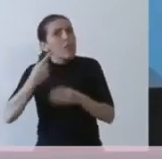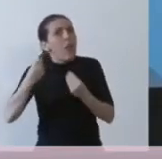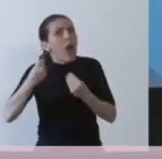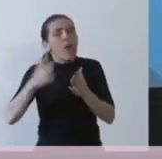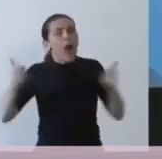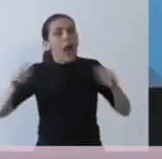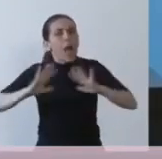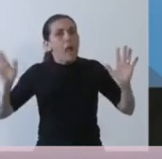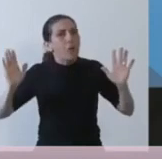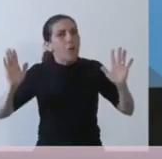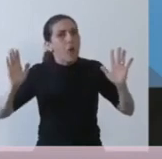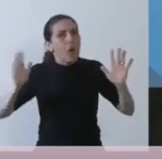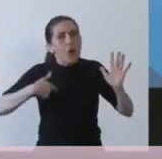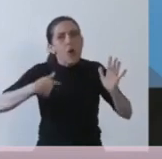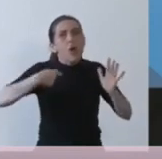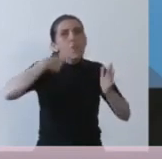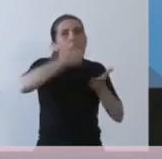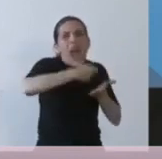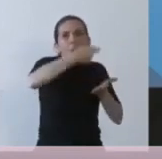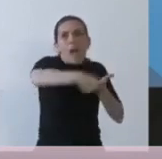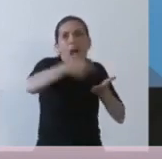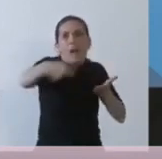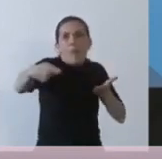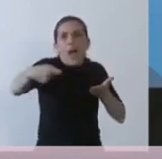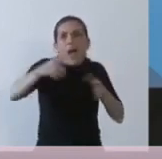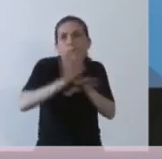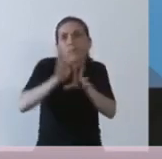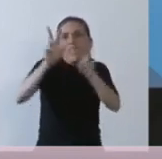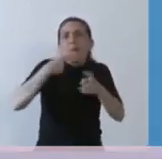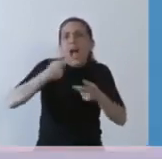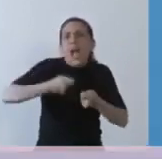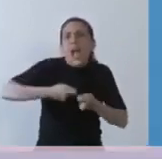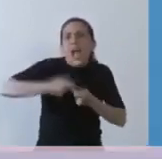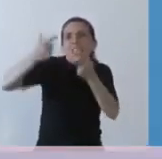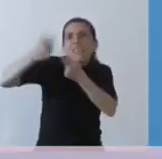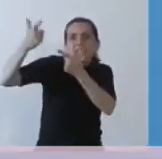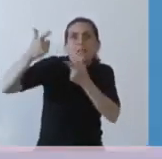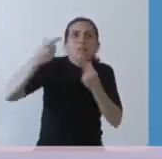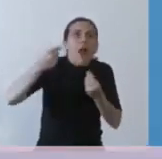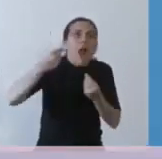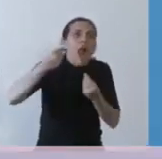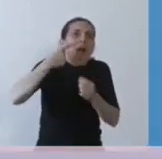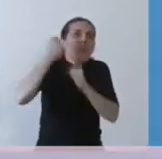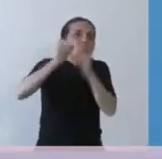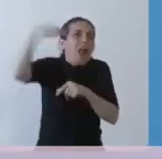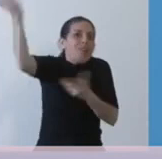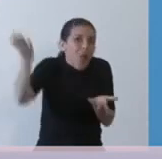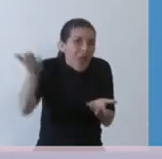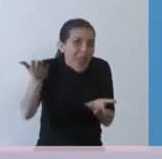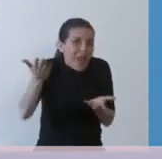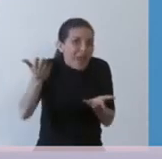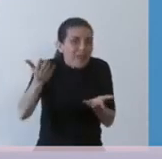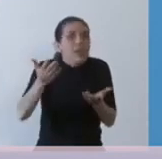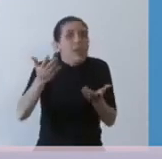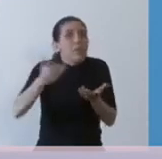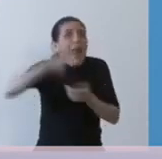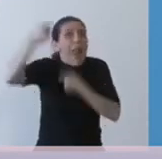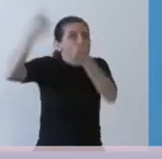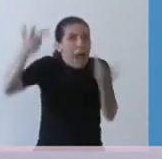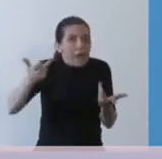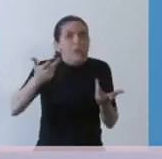el el pago de reintegros a a la exportación para firmas industriales Este es en en resumidas